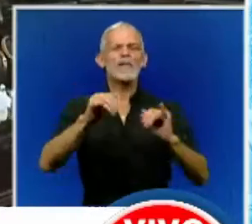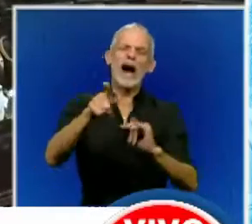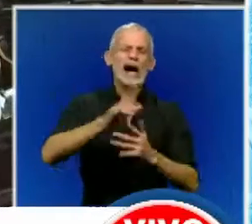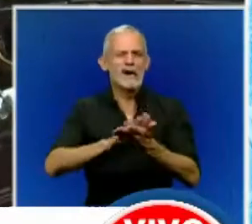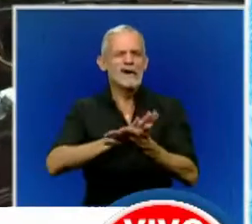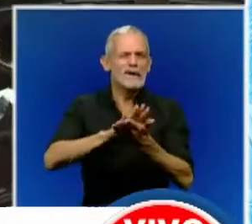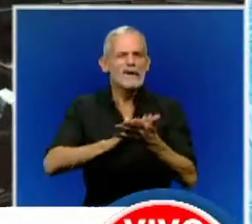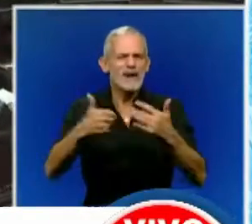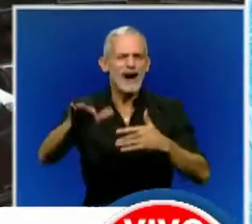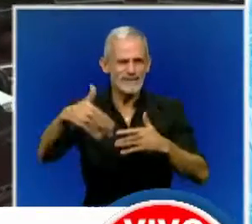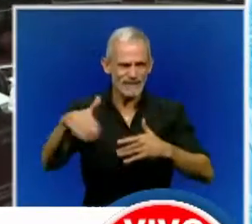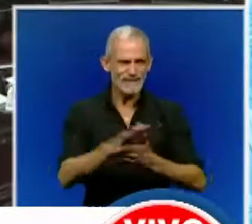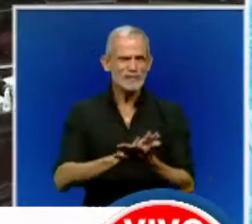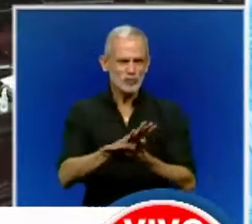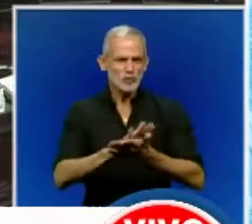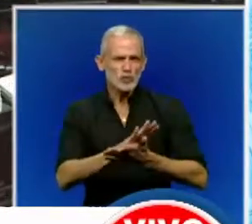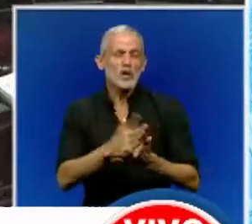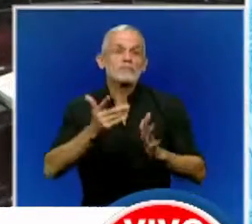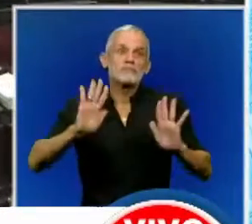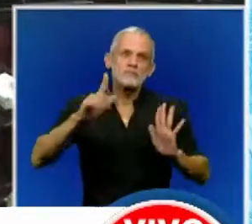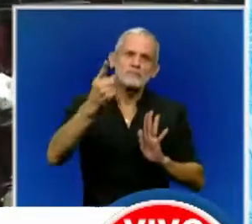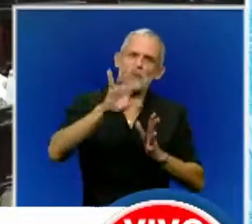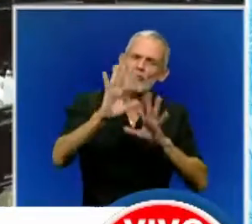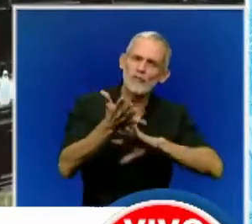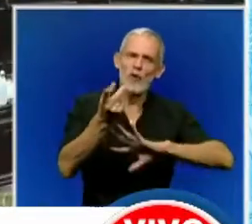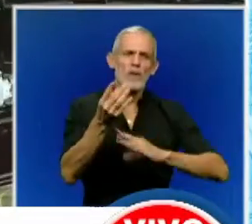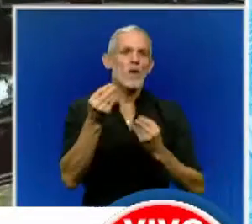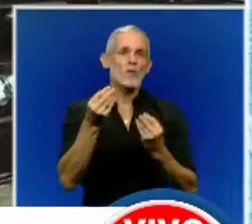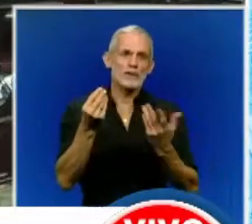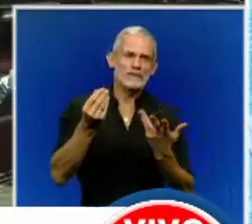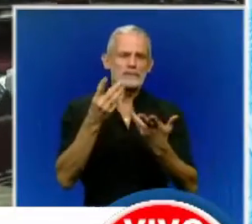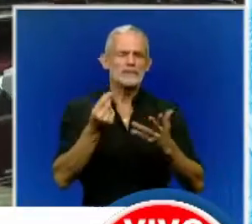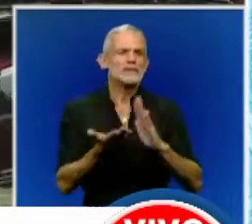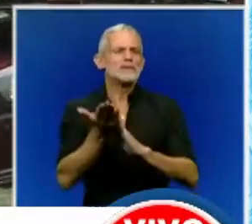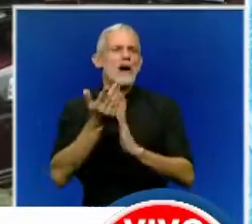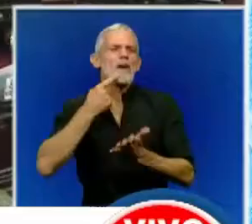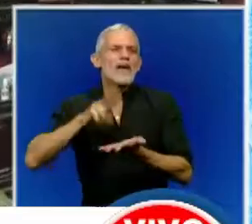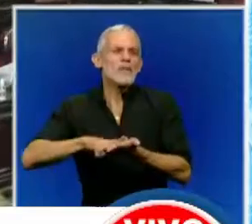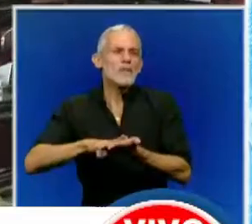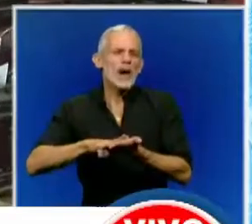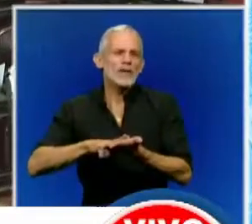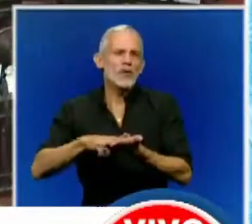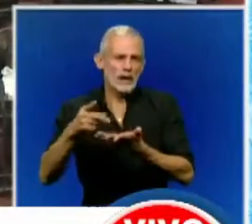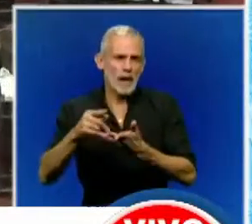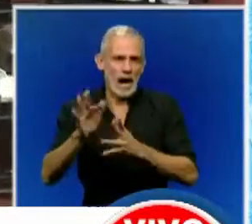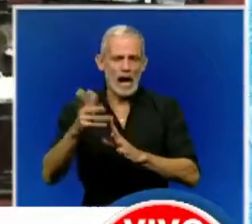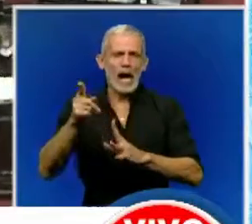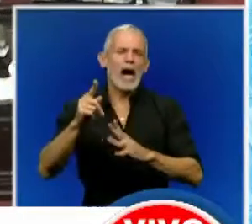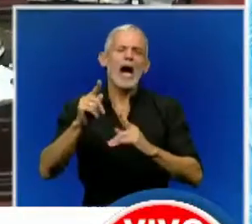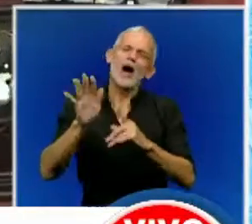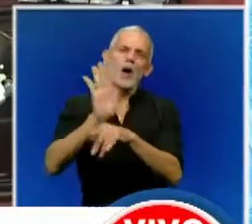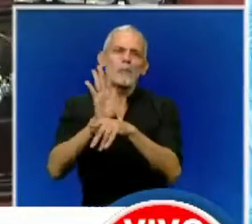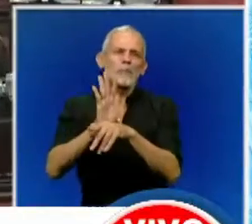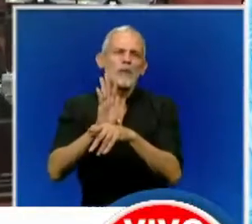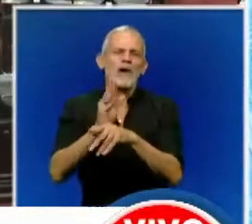resolver como opción cargando con un aumento tributario importante que vestían de rebaja